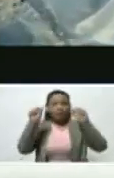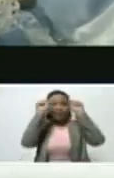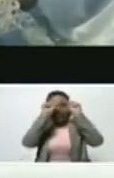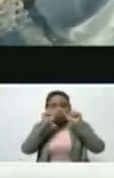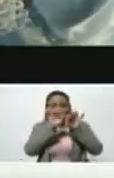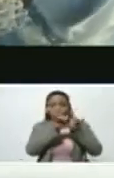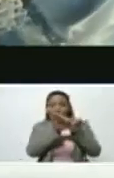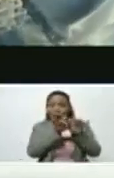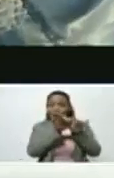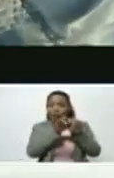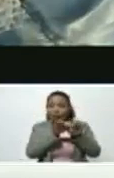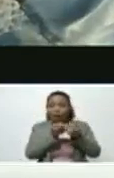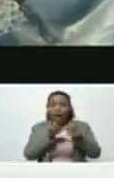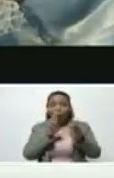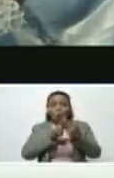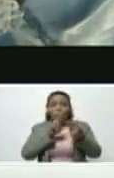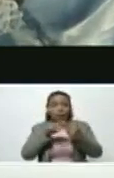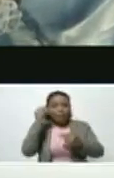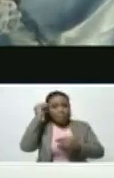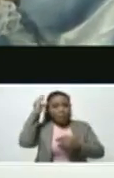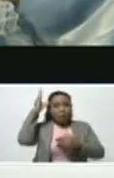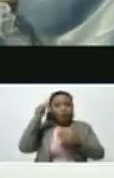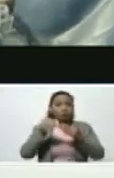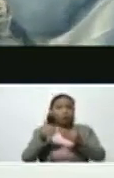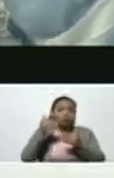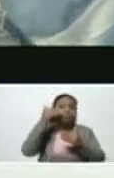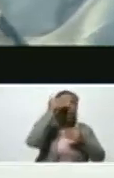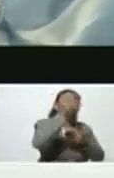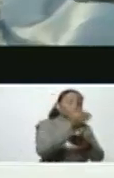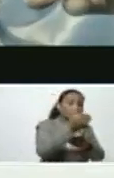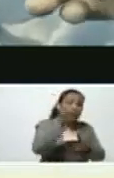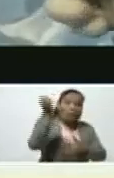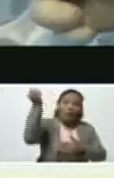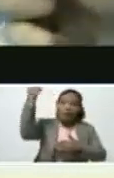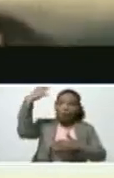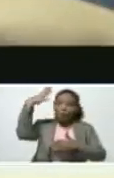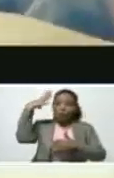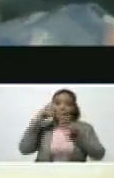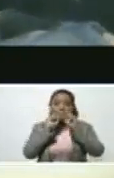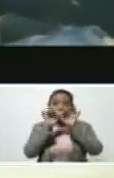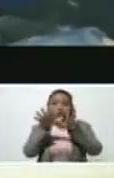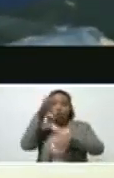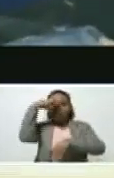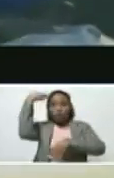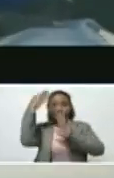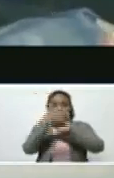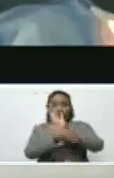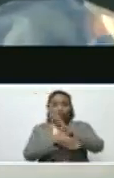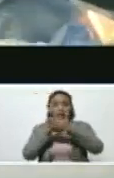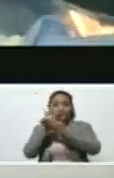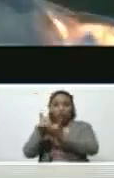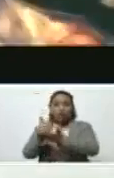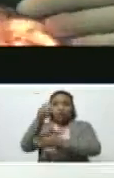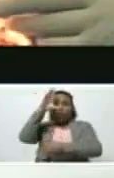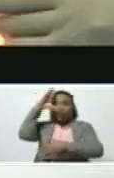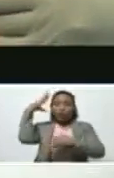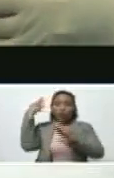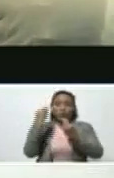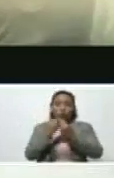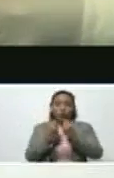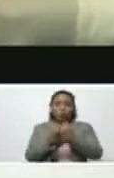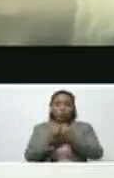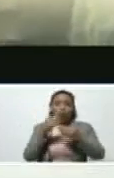del conocimiento. Y después, la luz, la bendición de Dios. Con Dios y con la